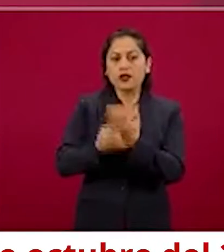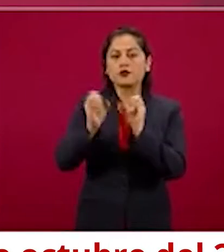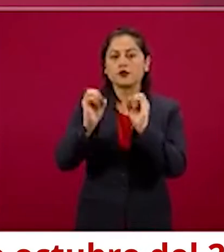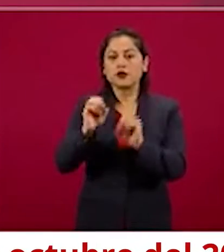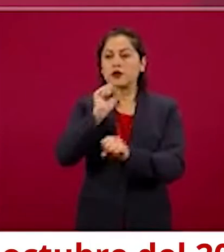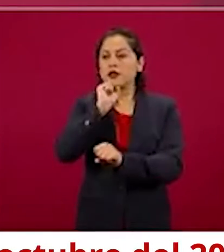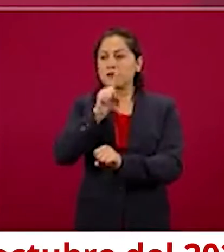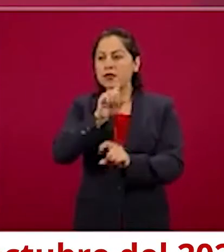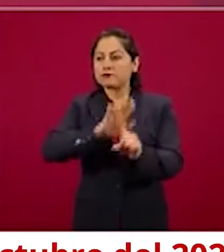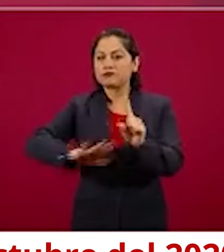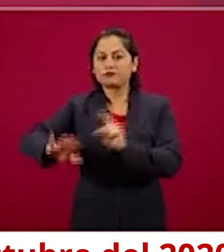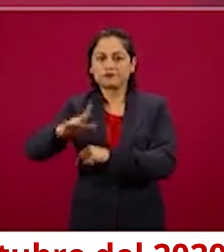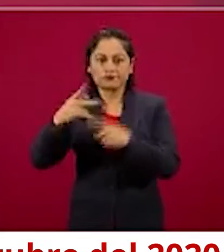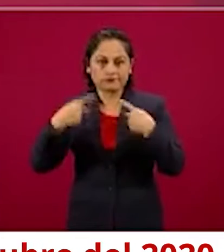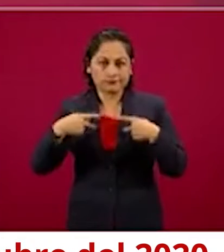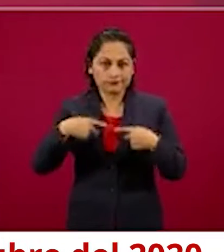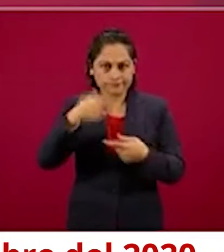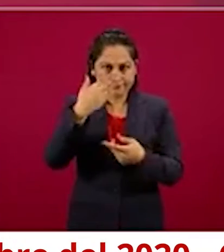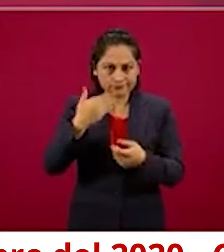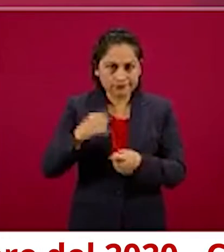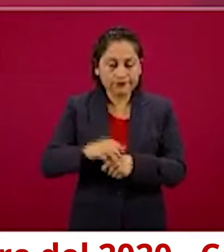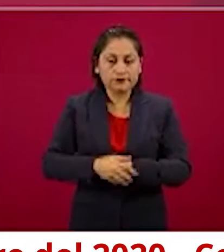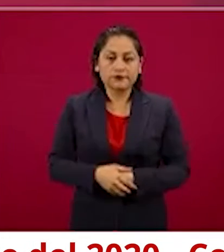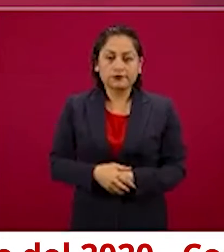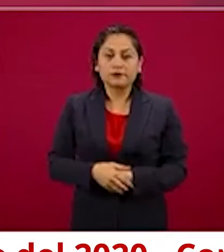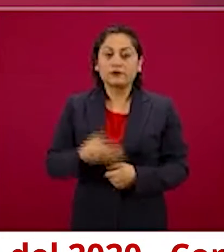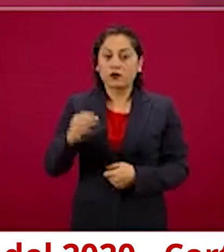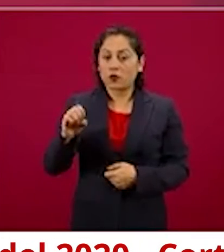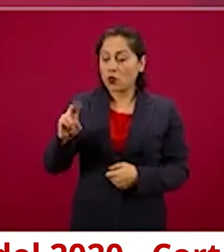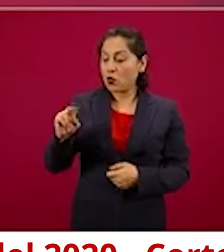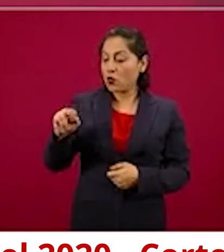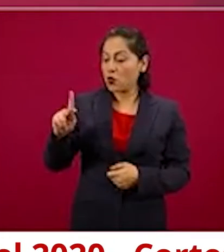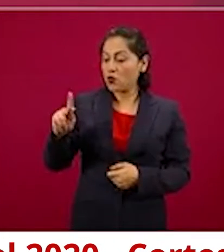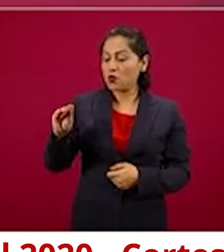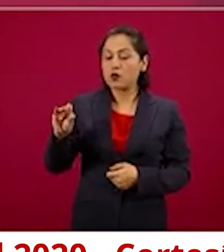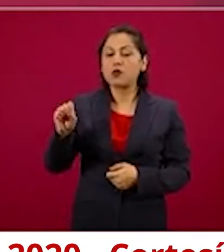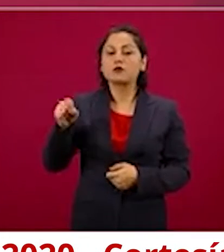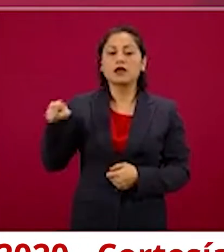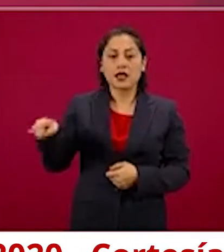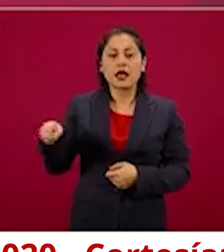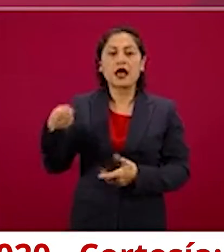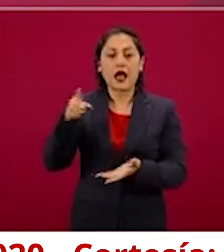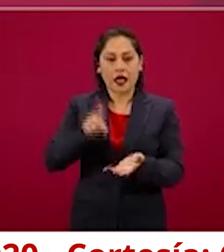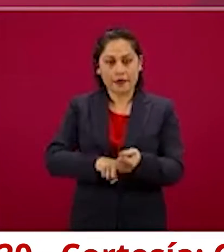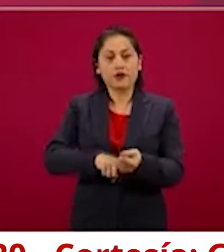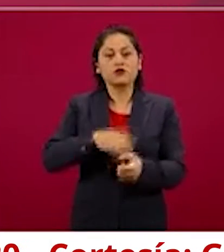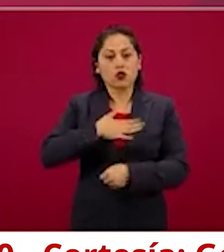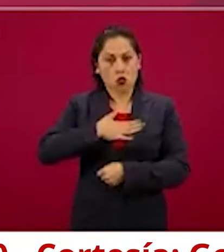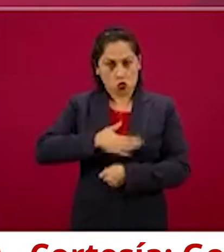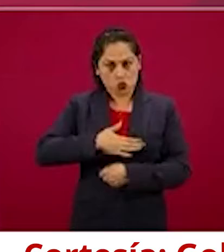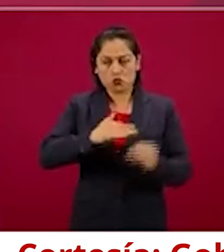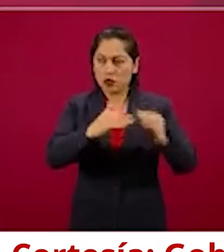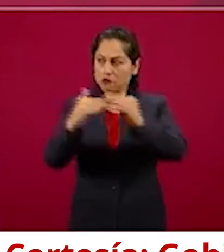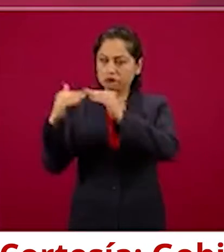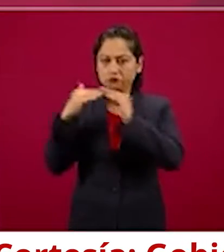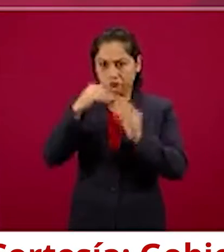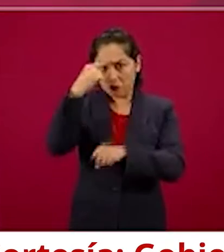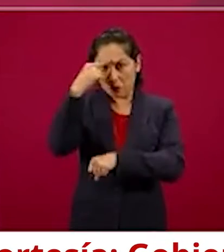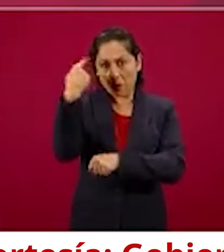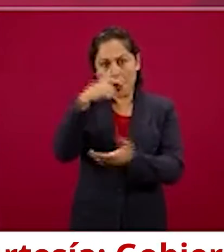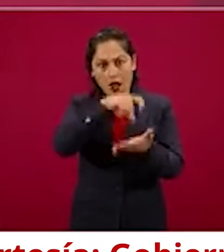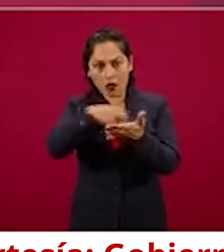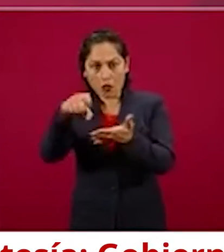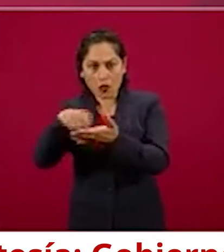capacidades. UNOPS utiliza un marco de gestión pública justa y equitativa en la compra de medicamentos y material de